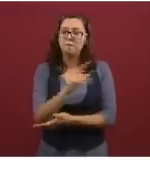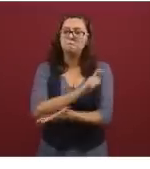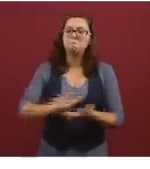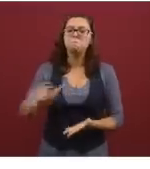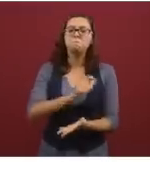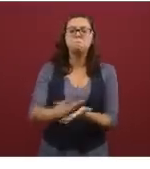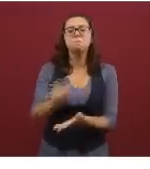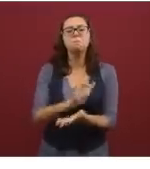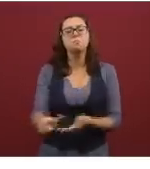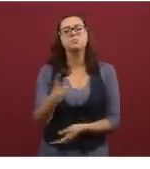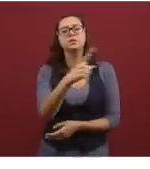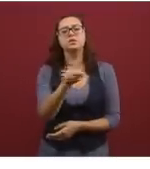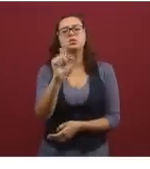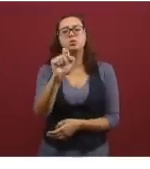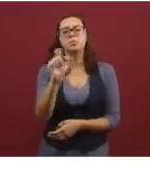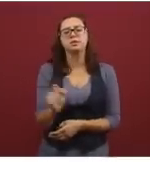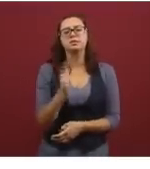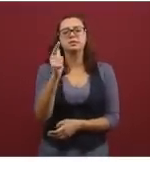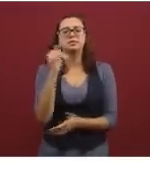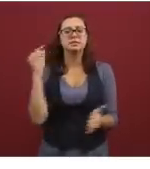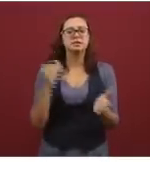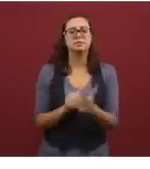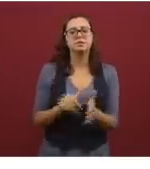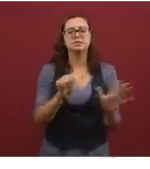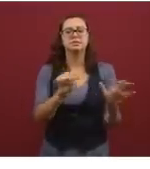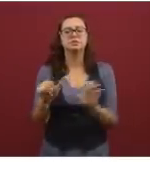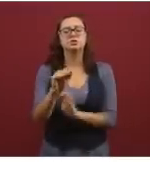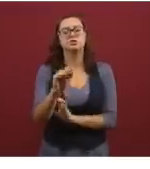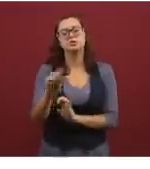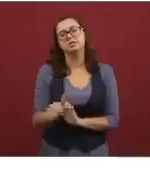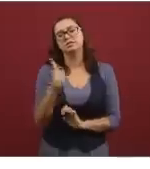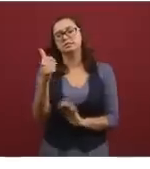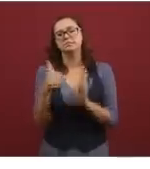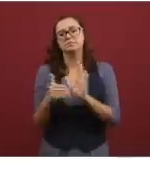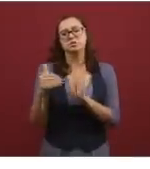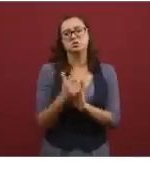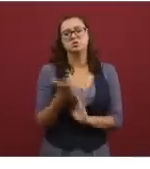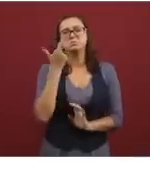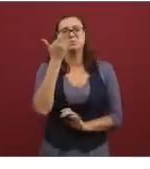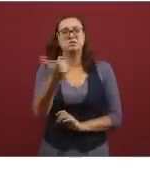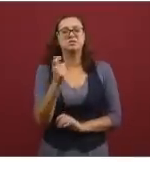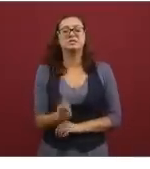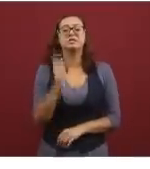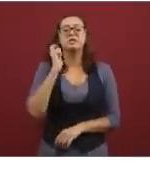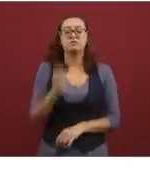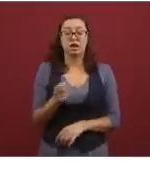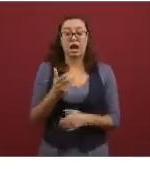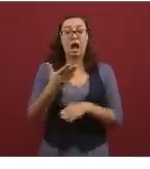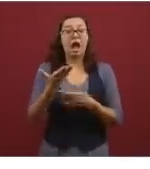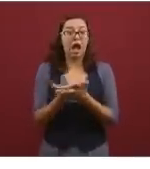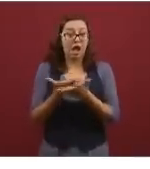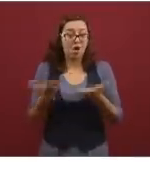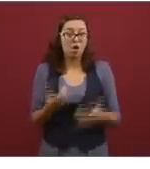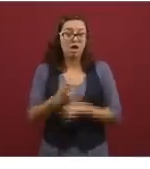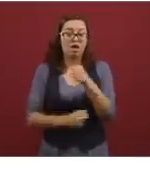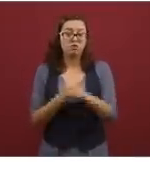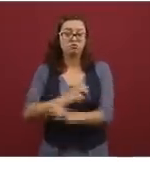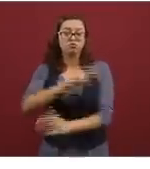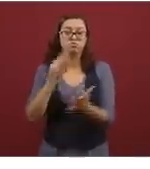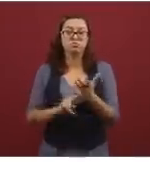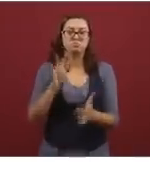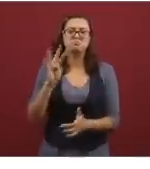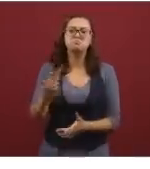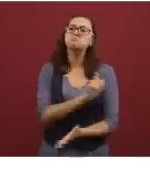mil millones de pesos. Es decir, se ha pagado más este año, en este periodo, a proveedores que el año pasado.